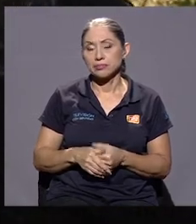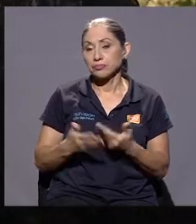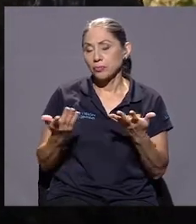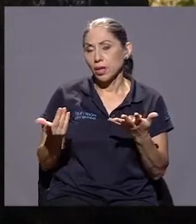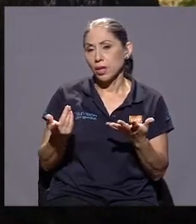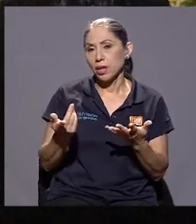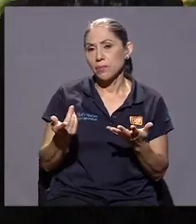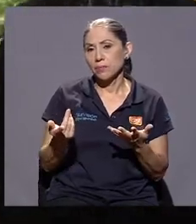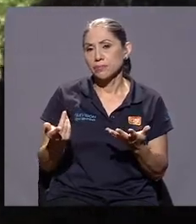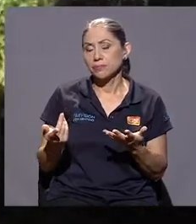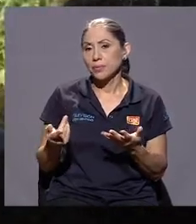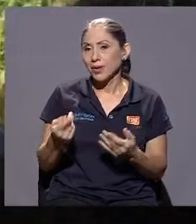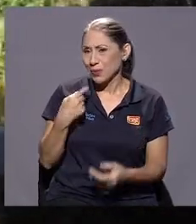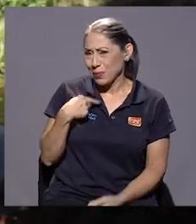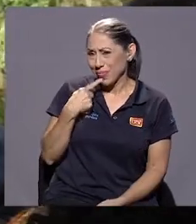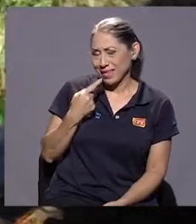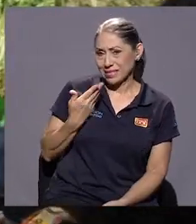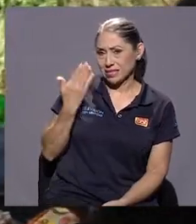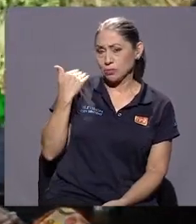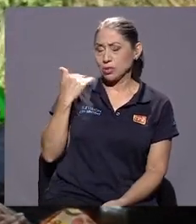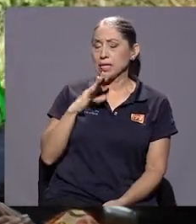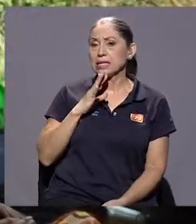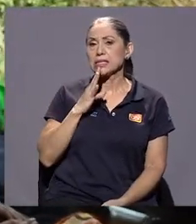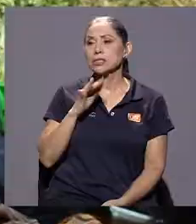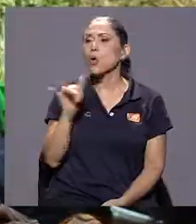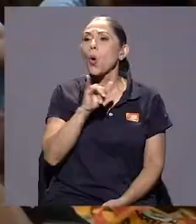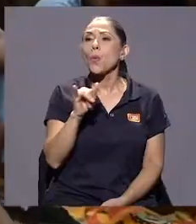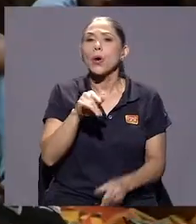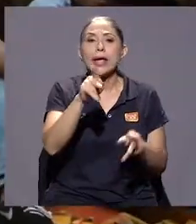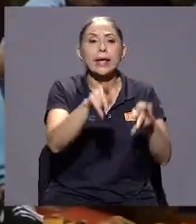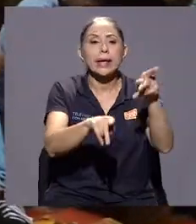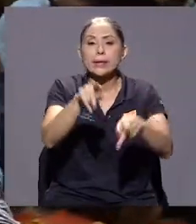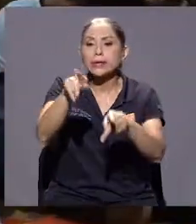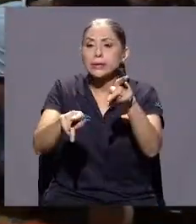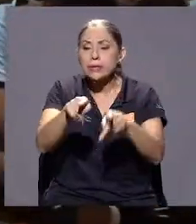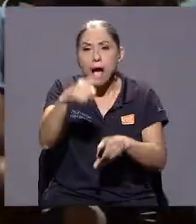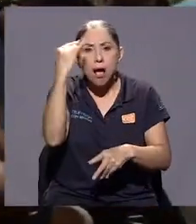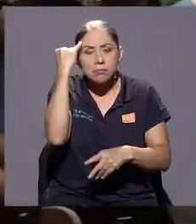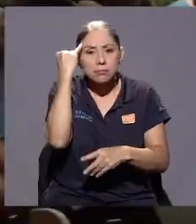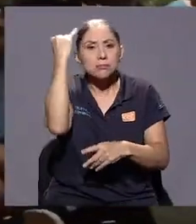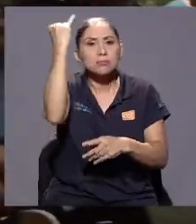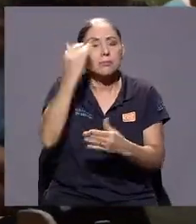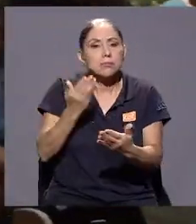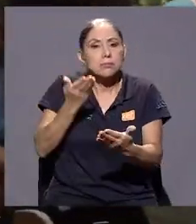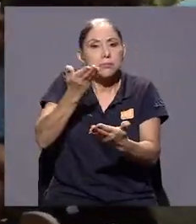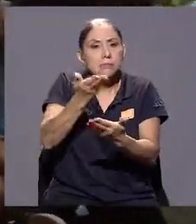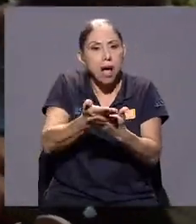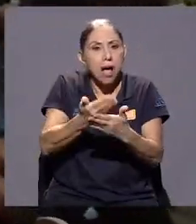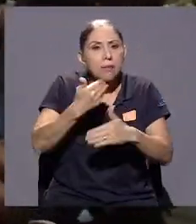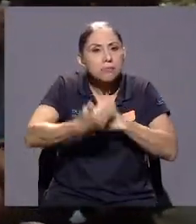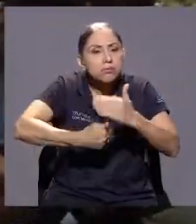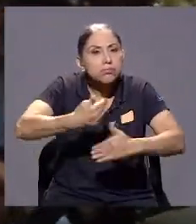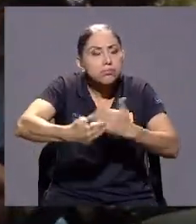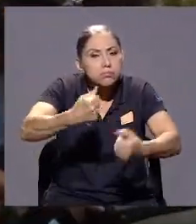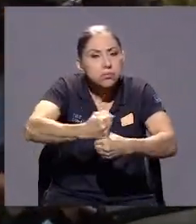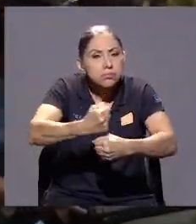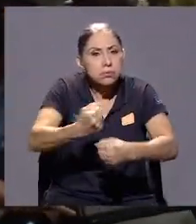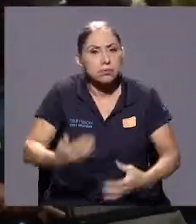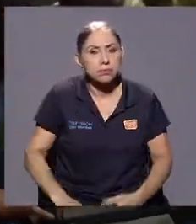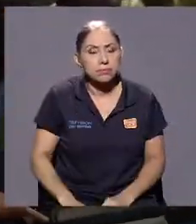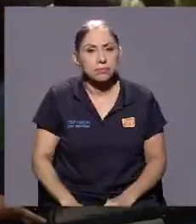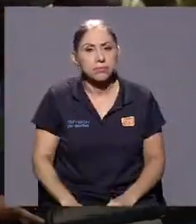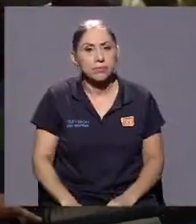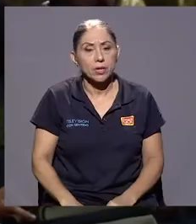recuperar digamos que decíamos como iniciativa ciudadana y partirlo también desde ahí mucho